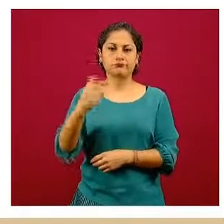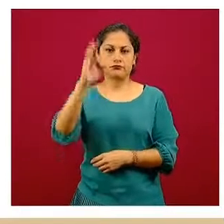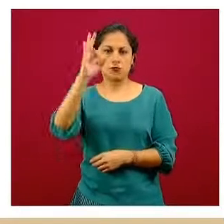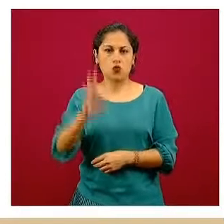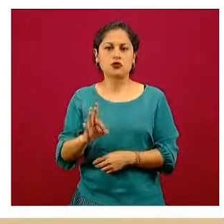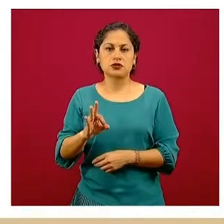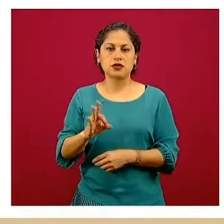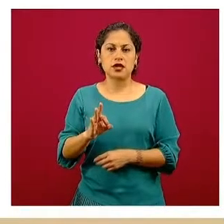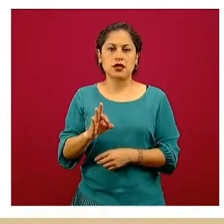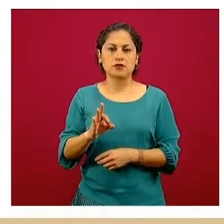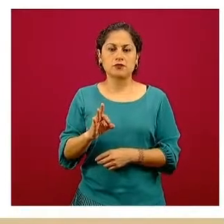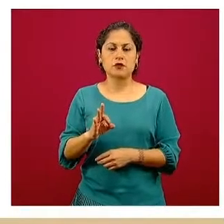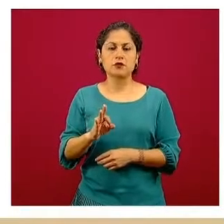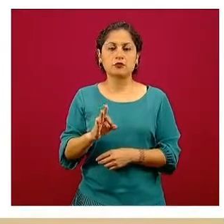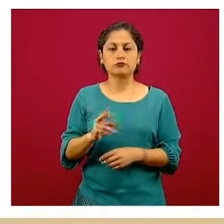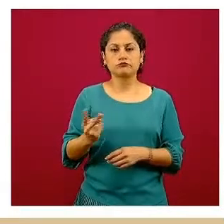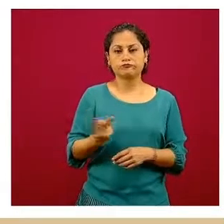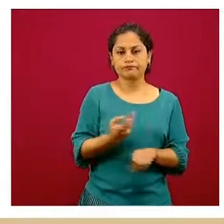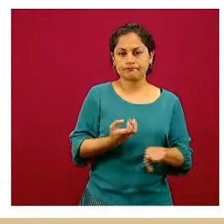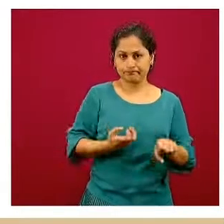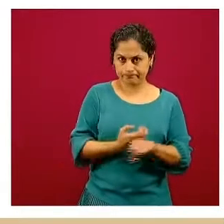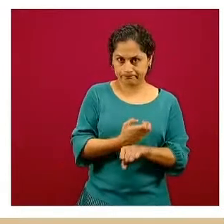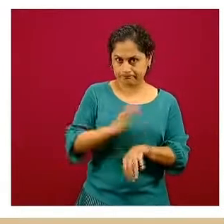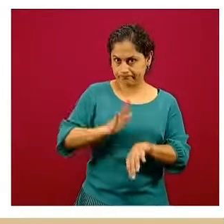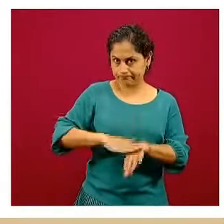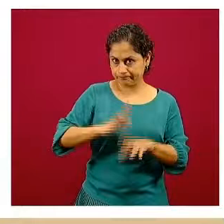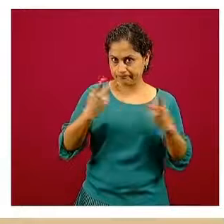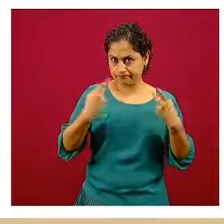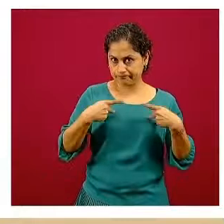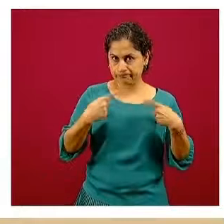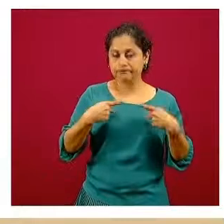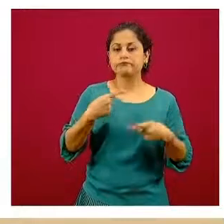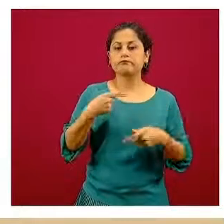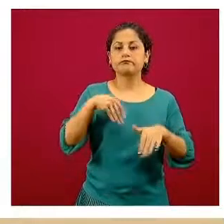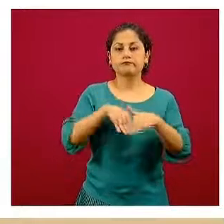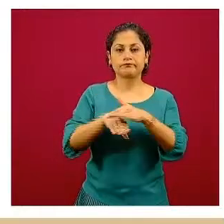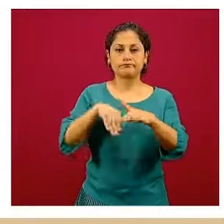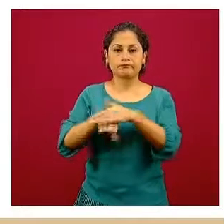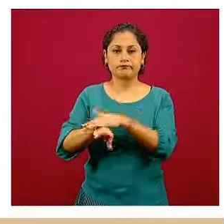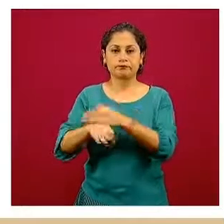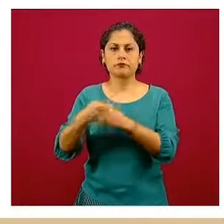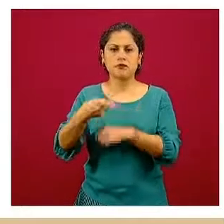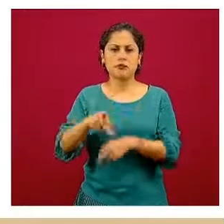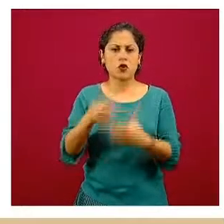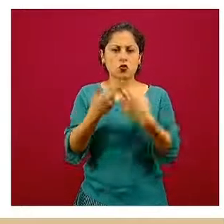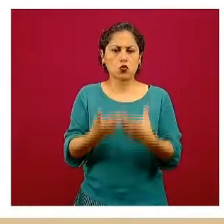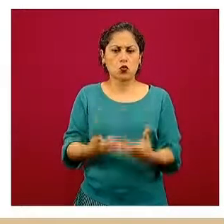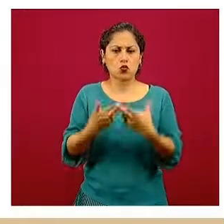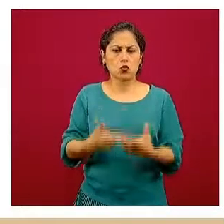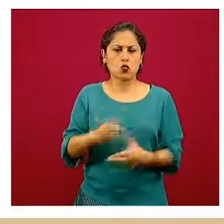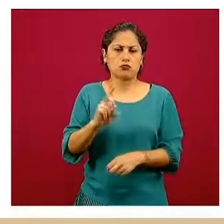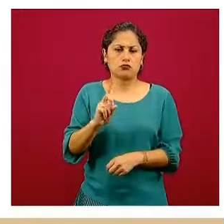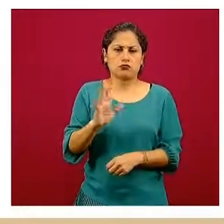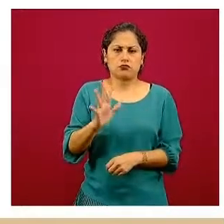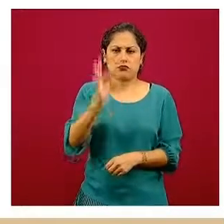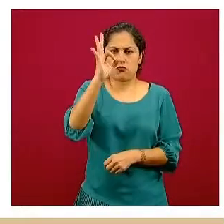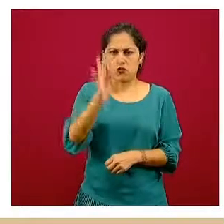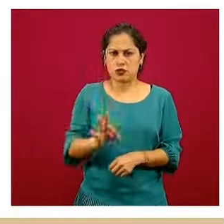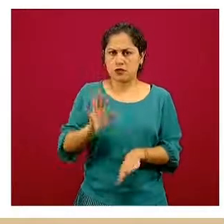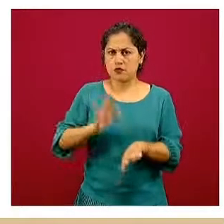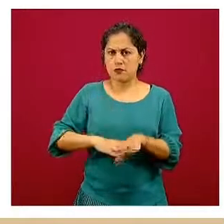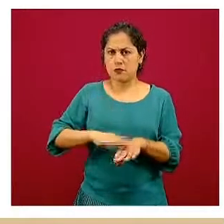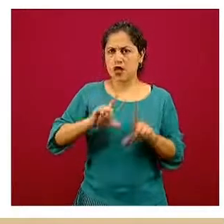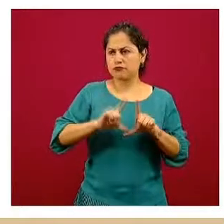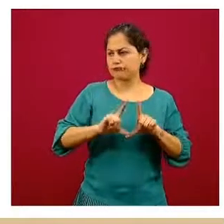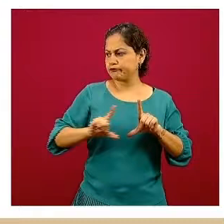37%, las dos entidades que tendrían la mayor ocupación, pero con una disponibilidad de al menos 35% más, y a la medida que